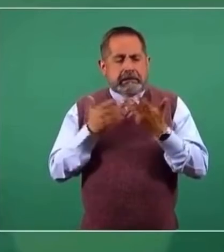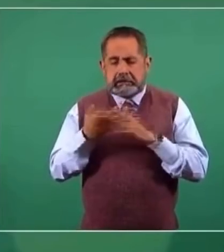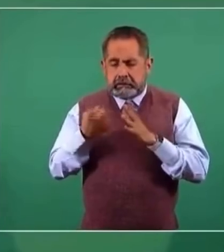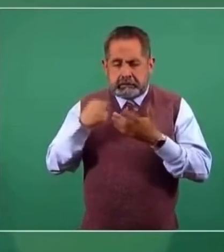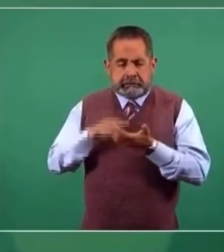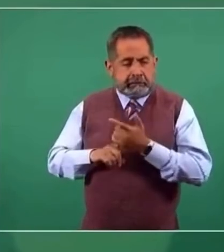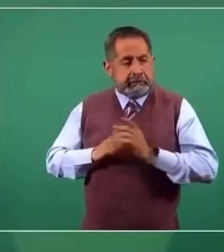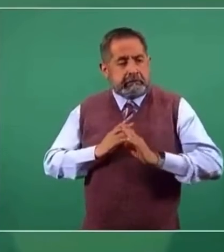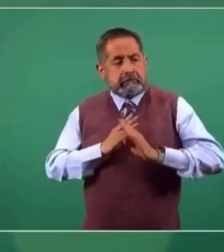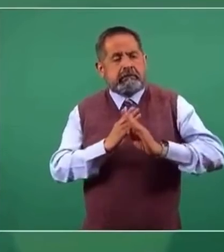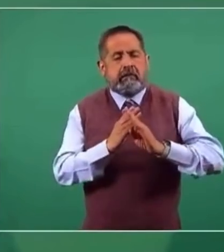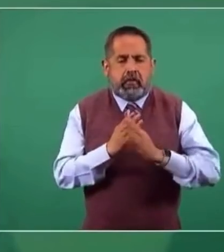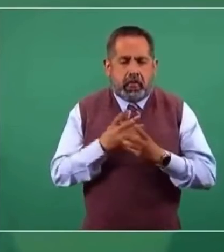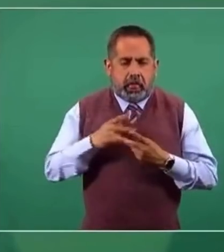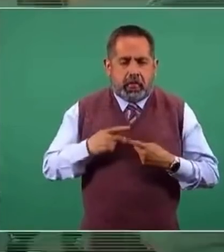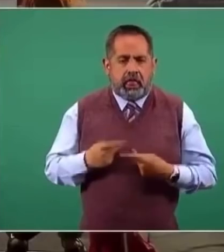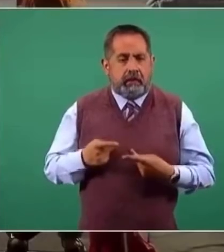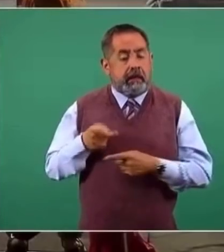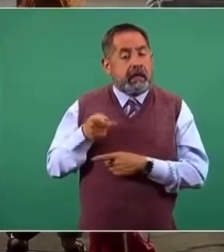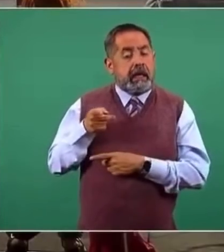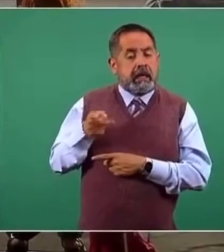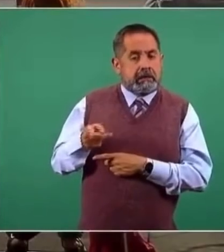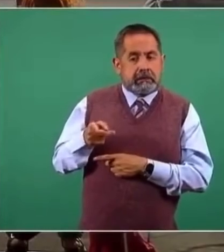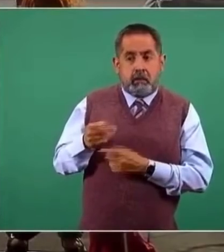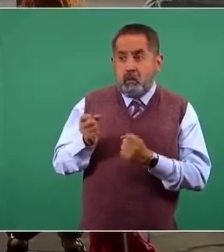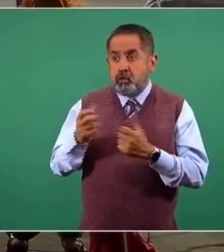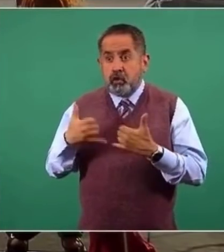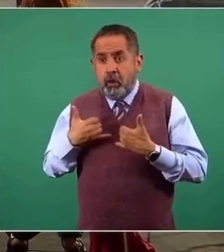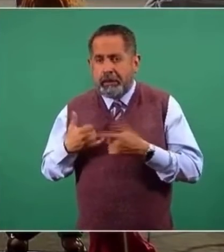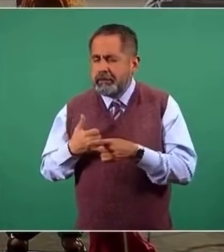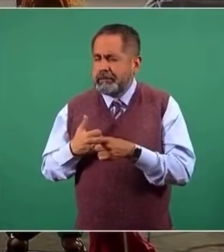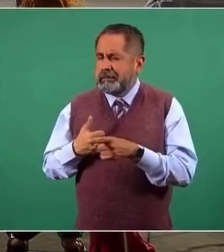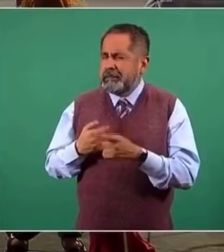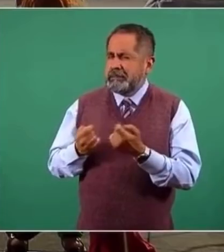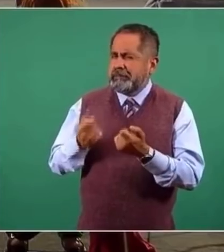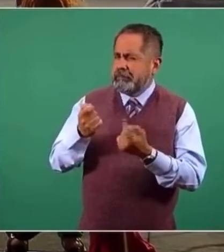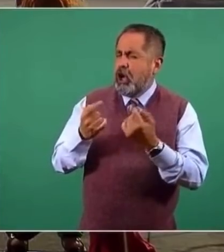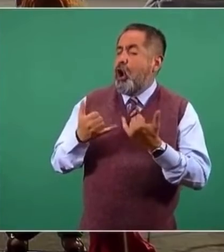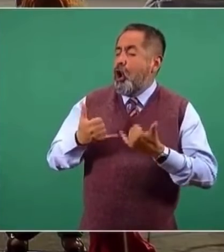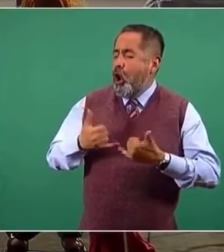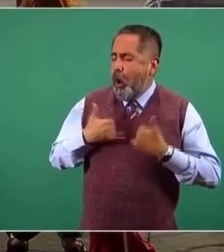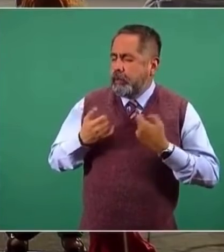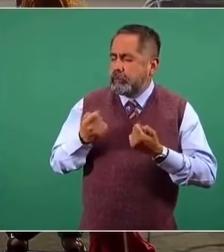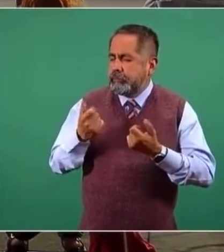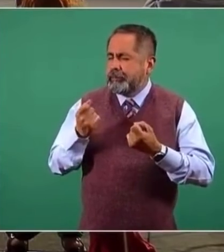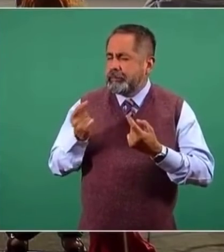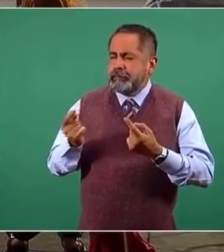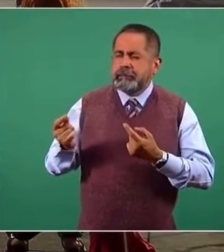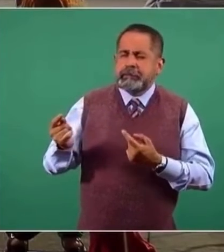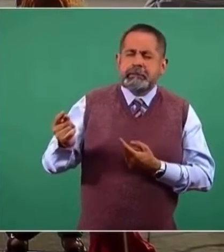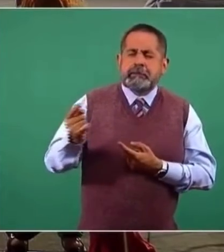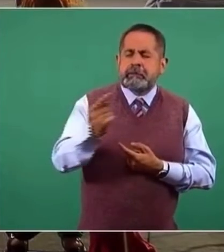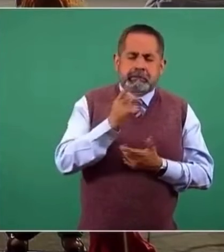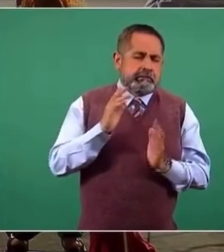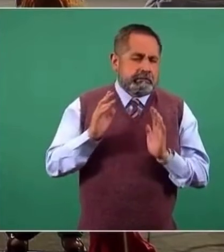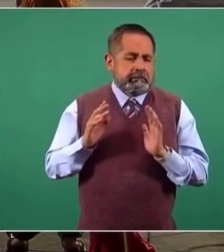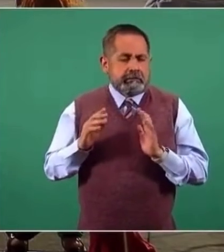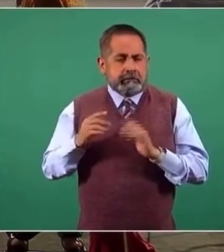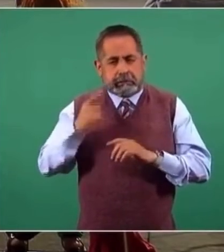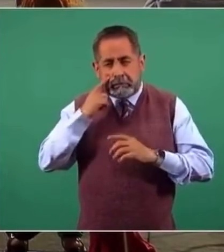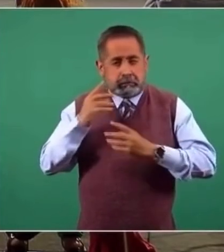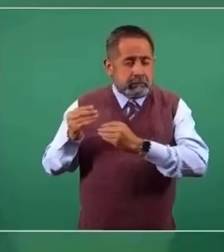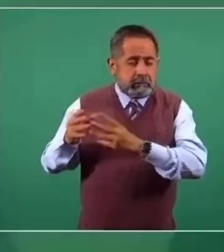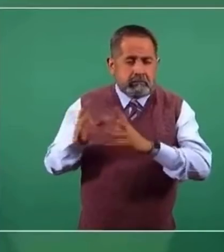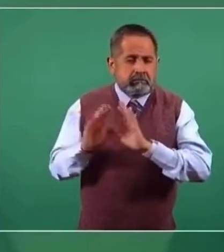sistema inmunológico. No es muy común, no esperamos obviamente verlas con mayor frecuencia o en mayor cantidad